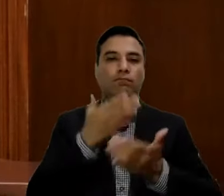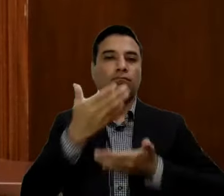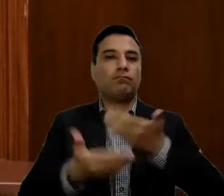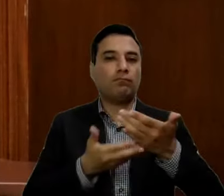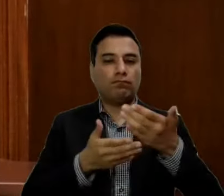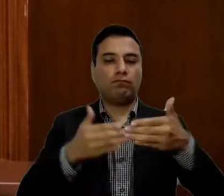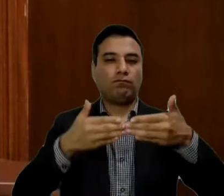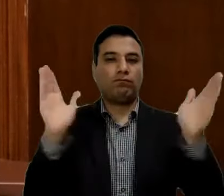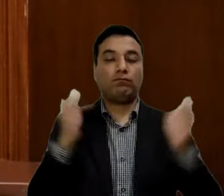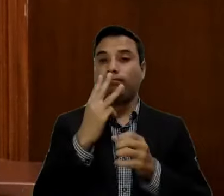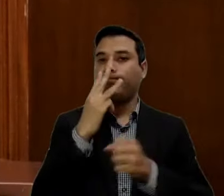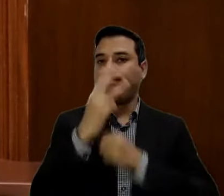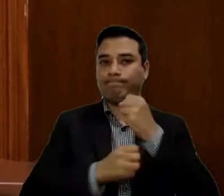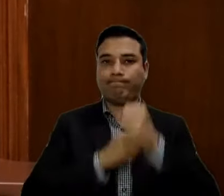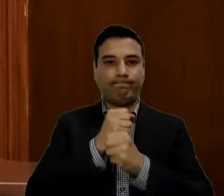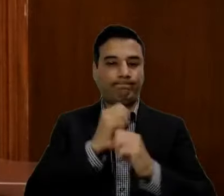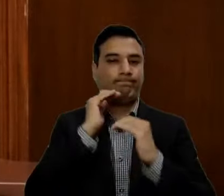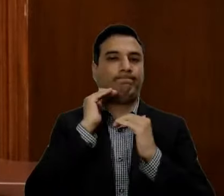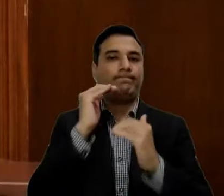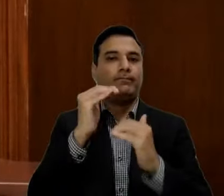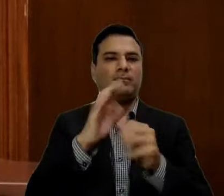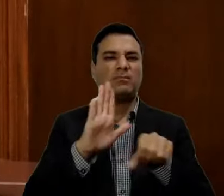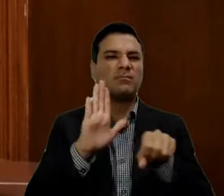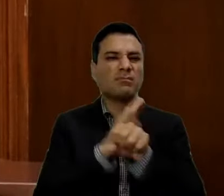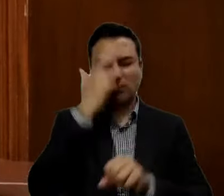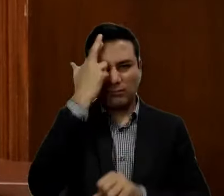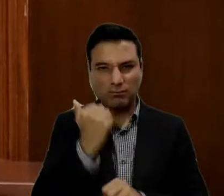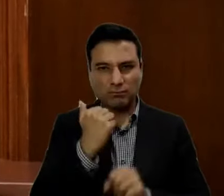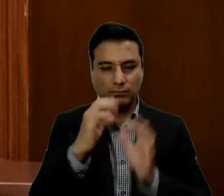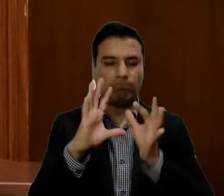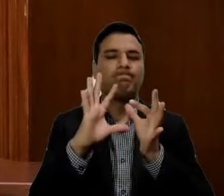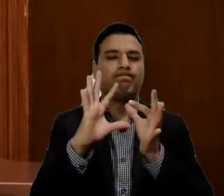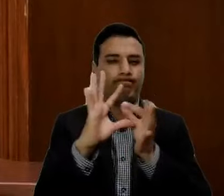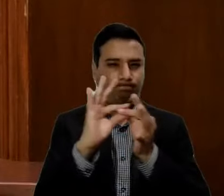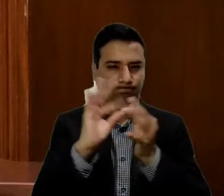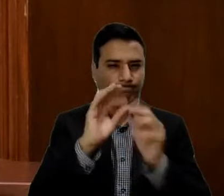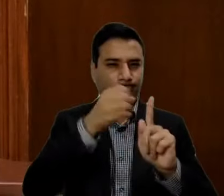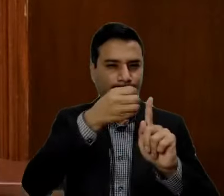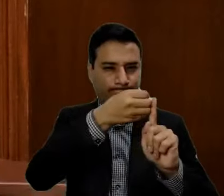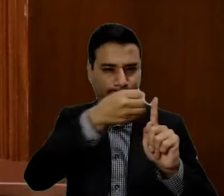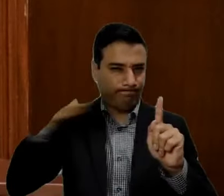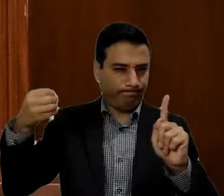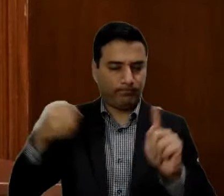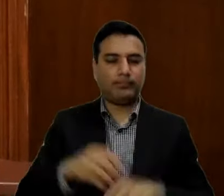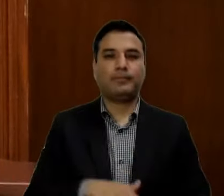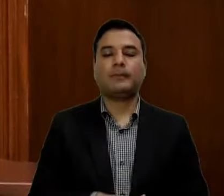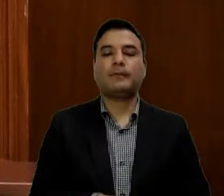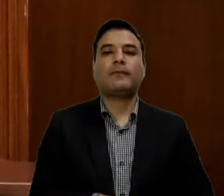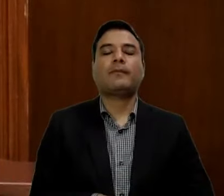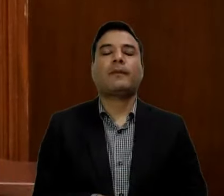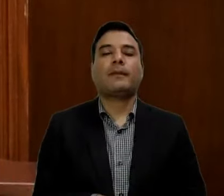de 3 años de conformidad a la siguiente exposición de motivos.